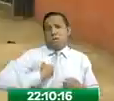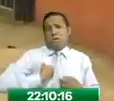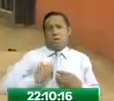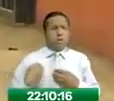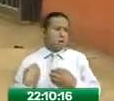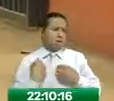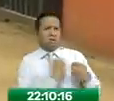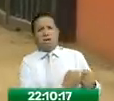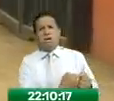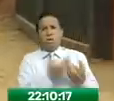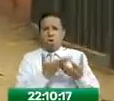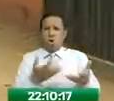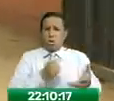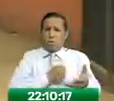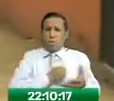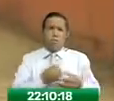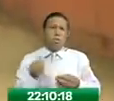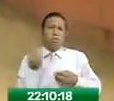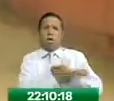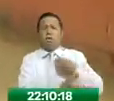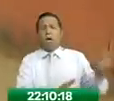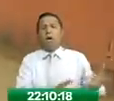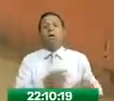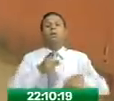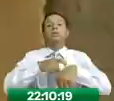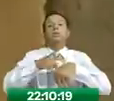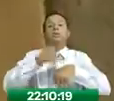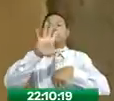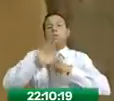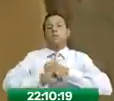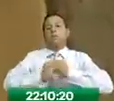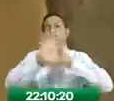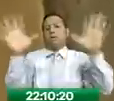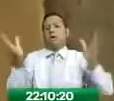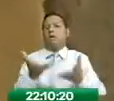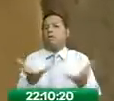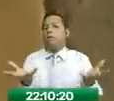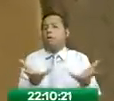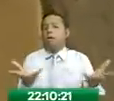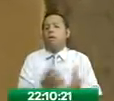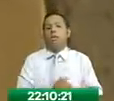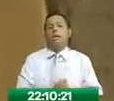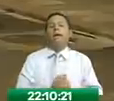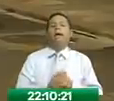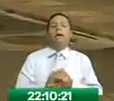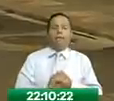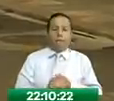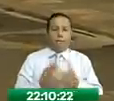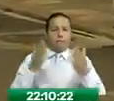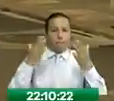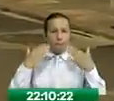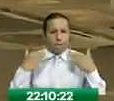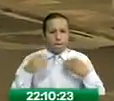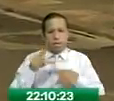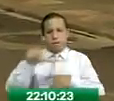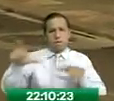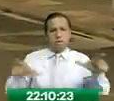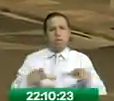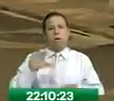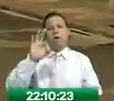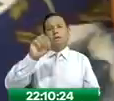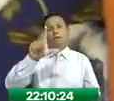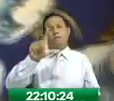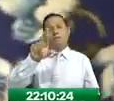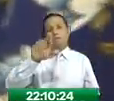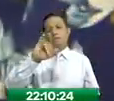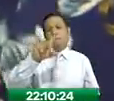pertenencias. Ocurrió a las 5 de la mañana del martes en la manzana 407 de la Florida, norte de